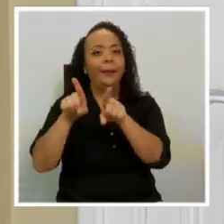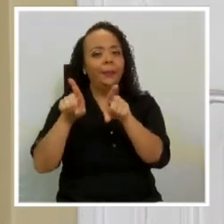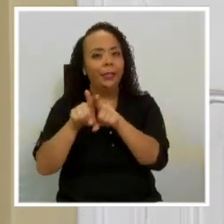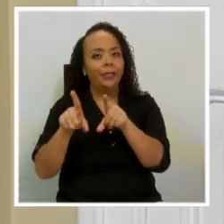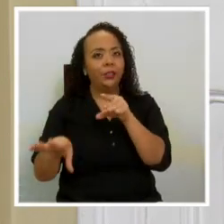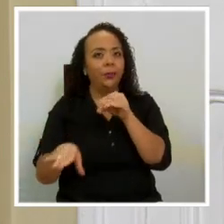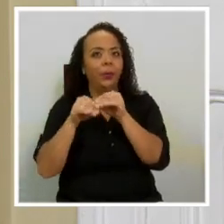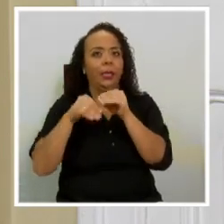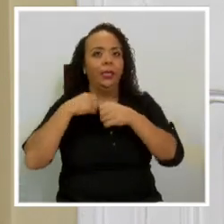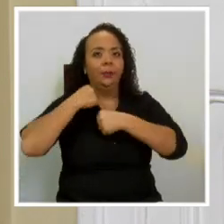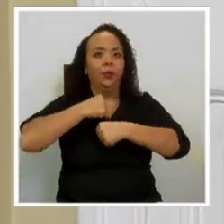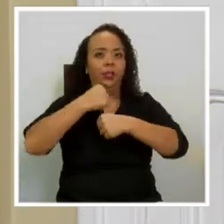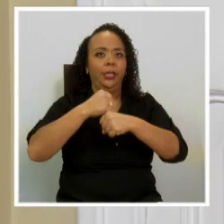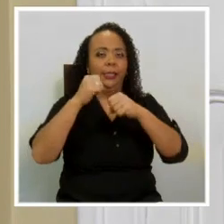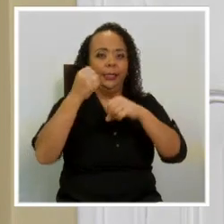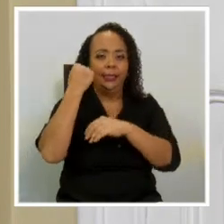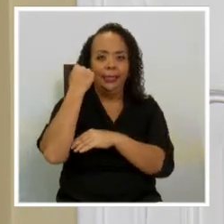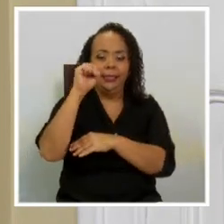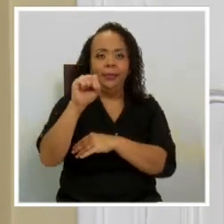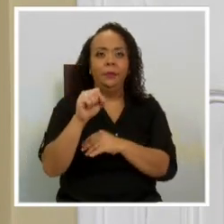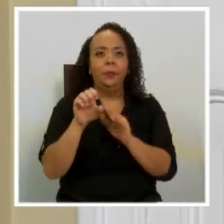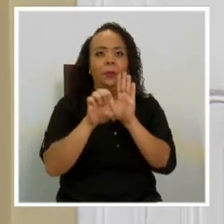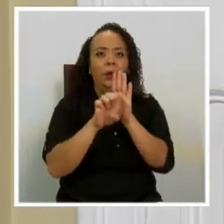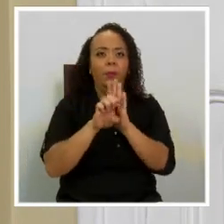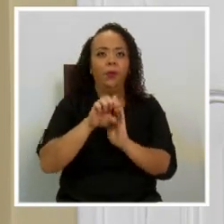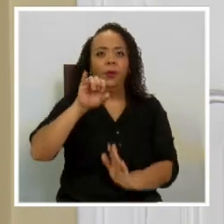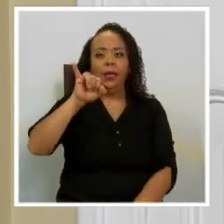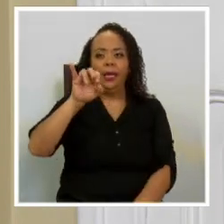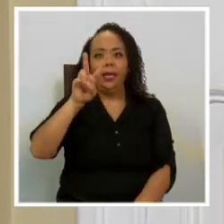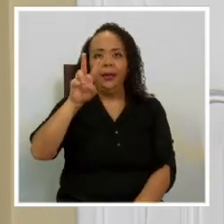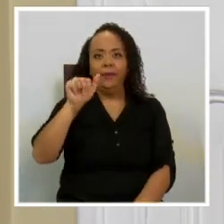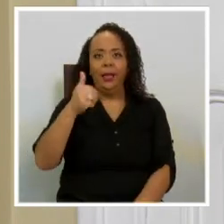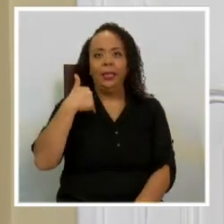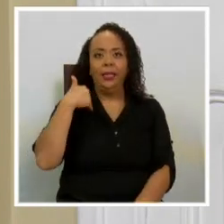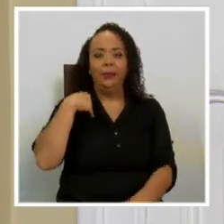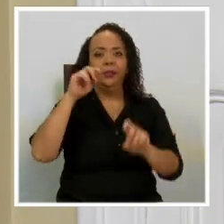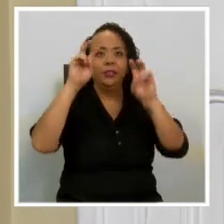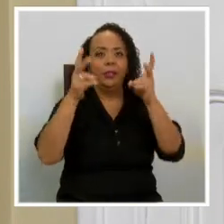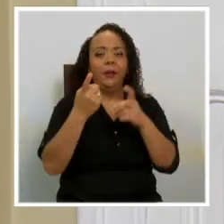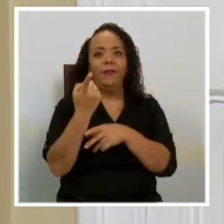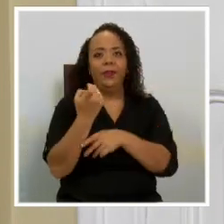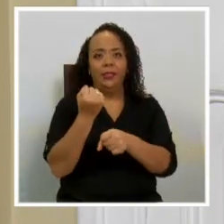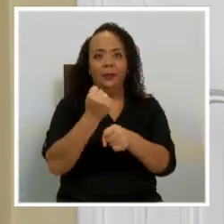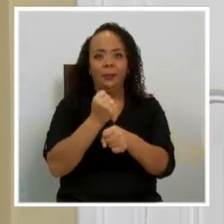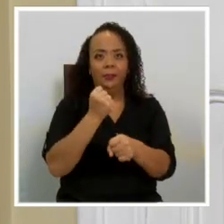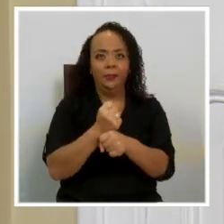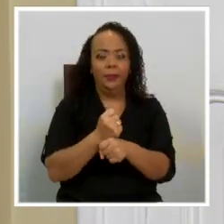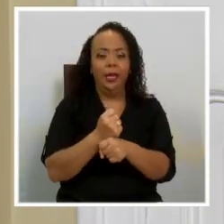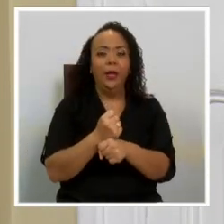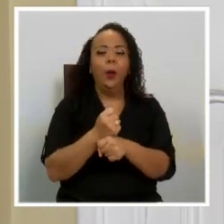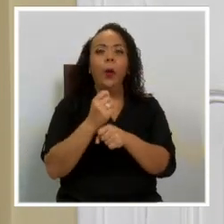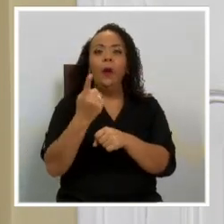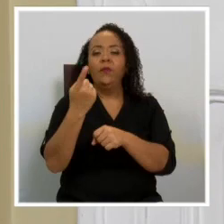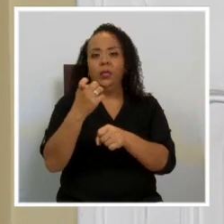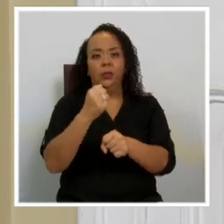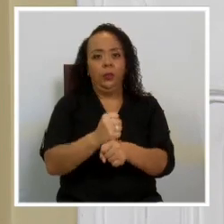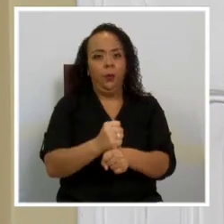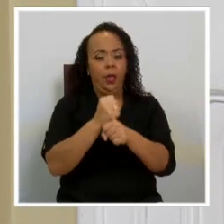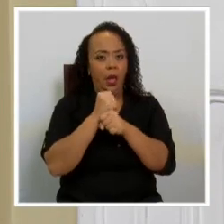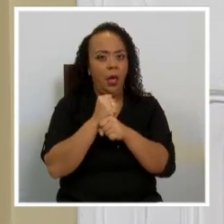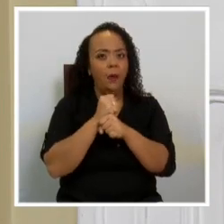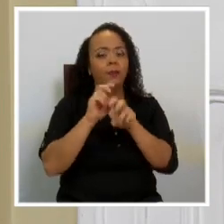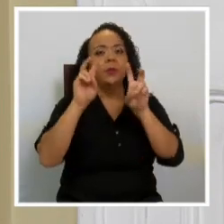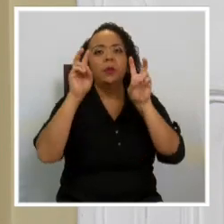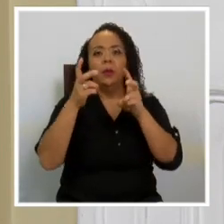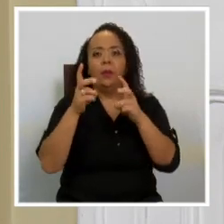a las protestas sindicales. Bueno, el IVA, tenemos temas de desempleo, tenemos temas de inseguridad ciudadana, tenemos